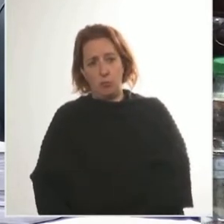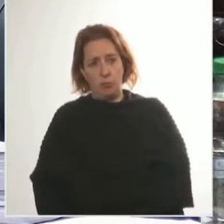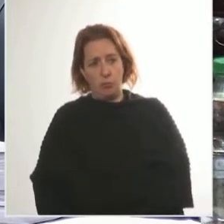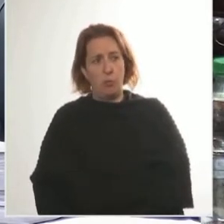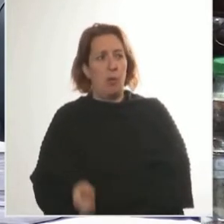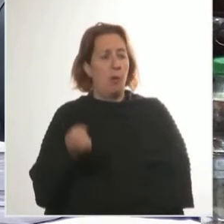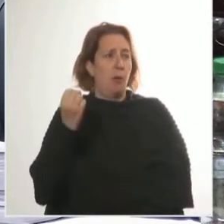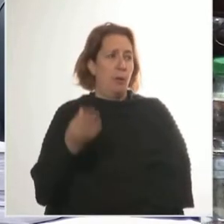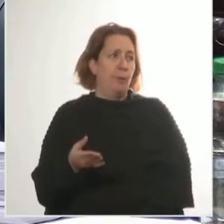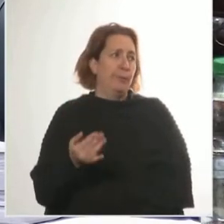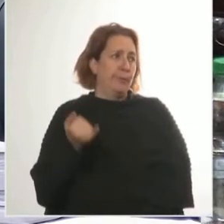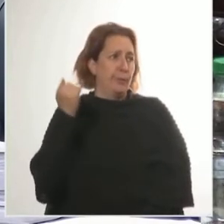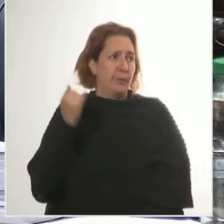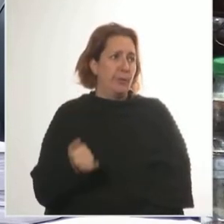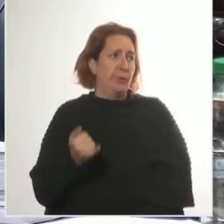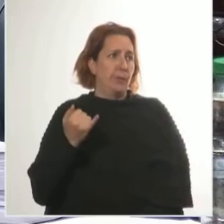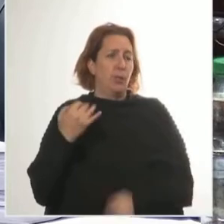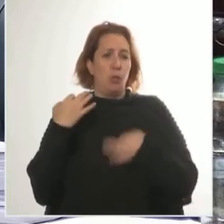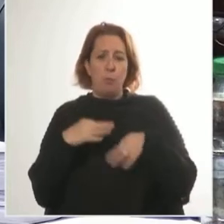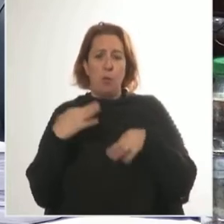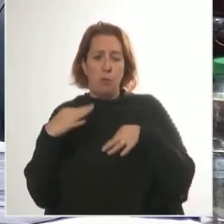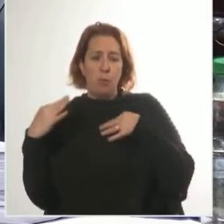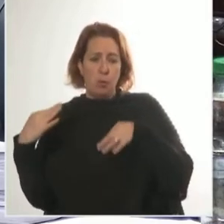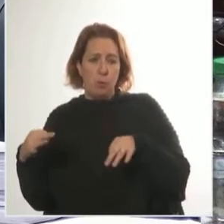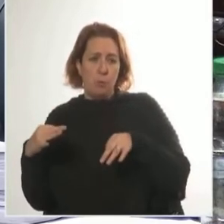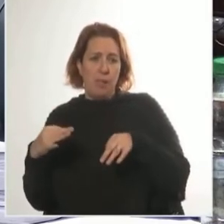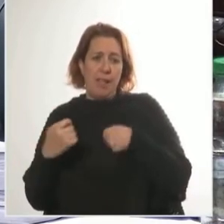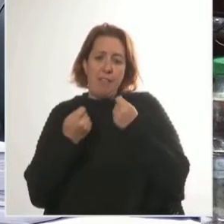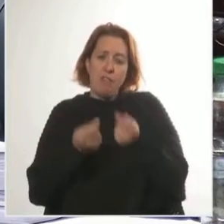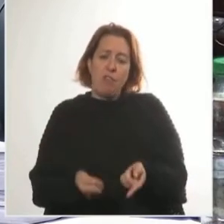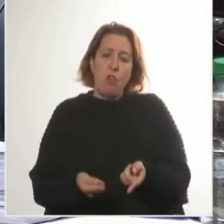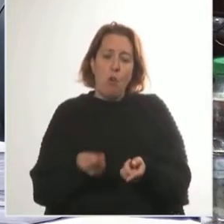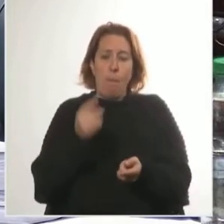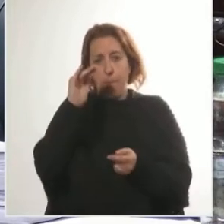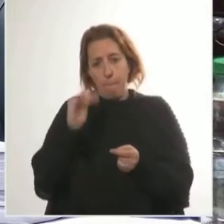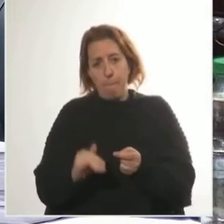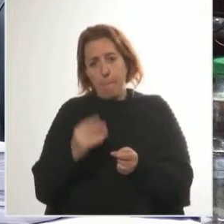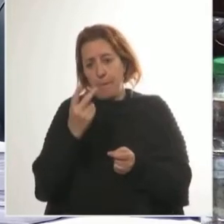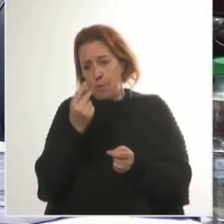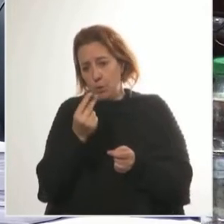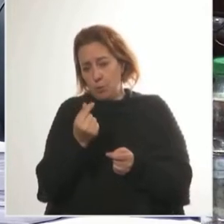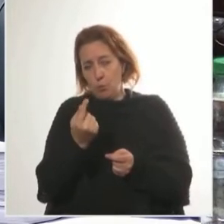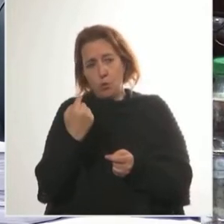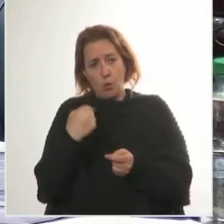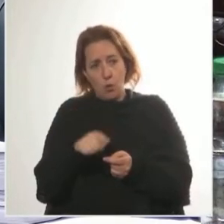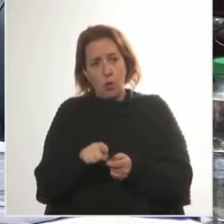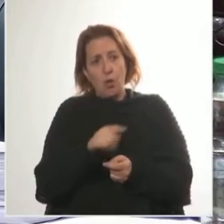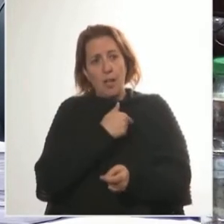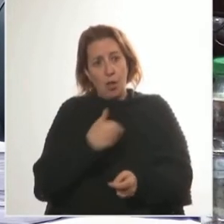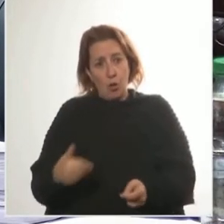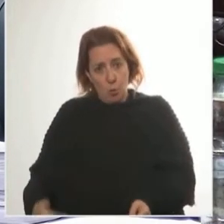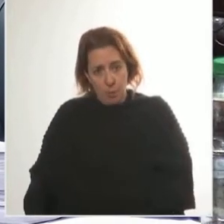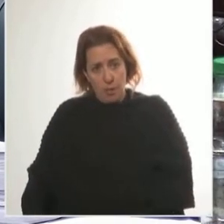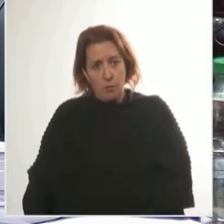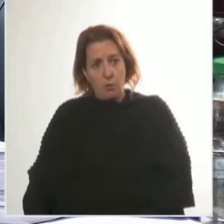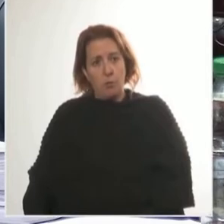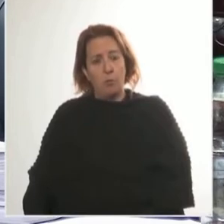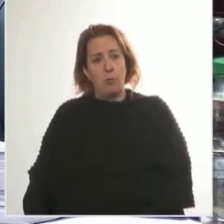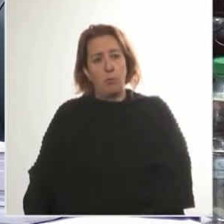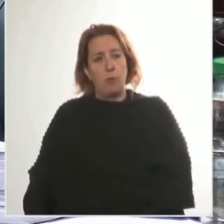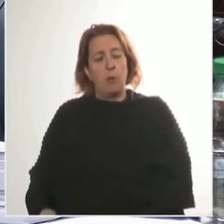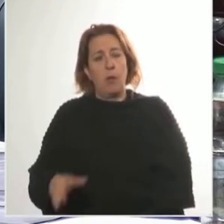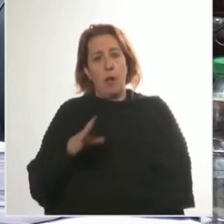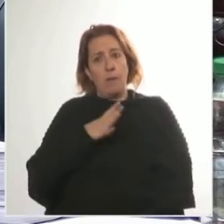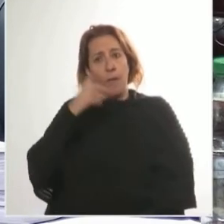porque sobrecumplir las metas quiere decir que se volcaron menos recursos de los que el propio gobierno